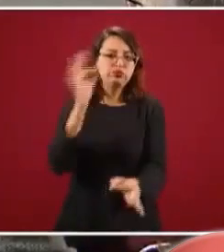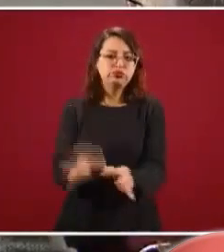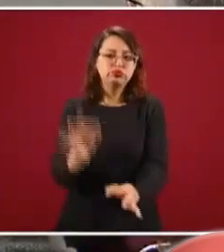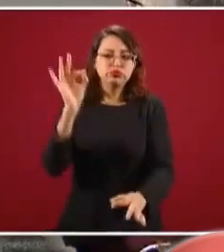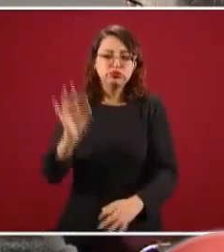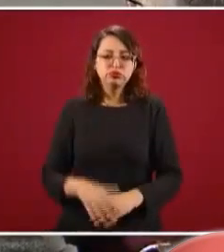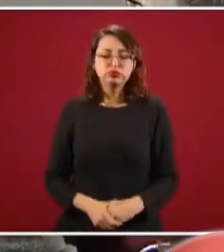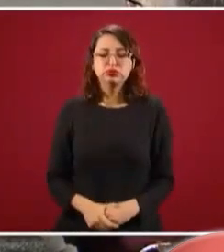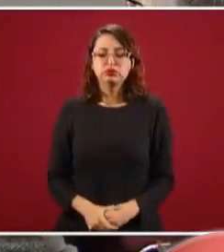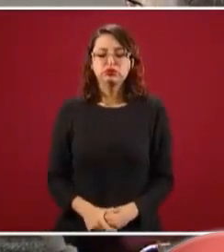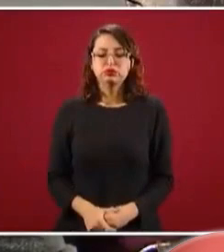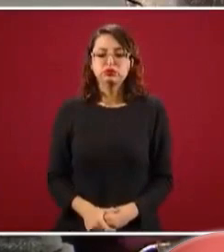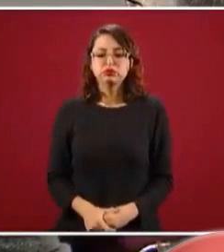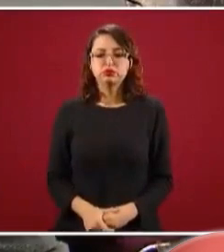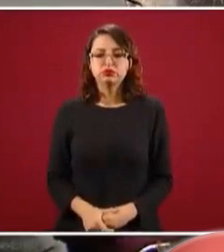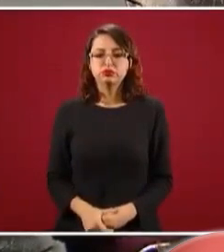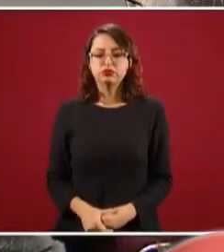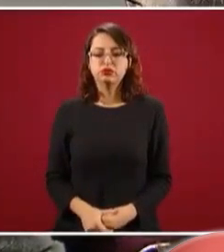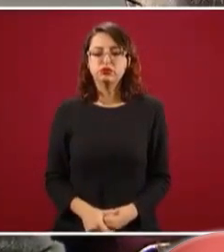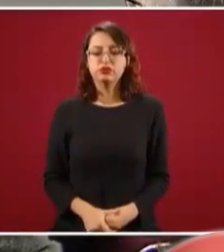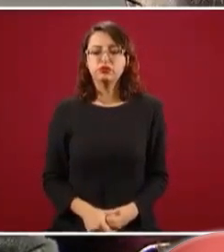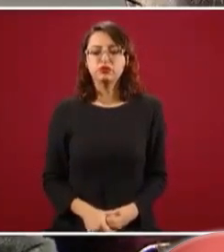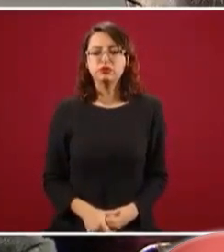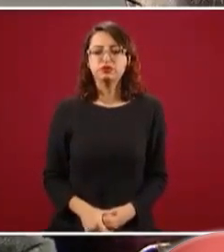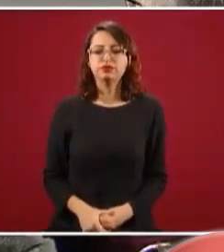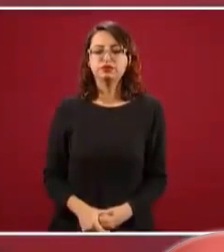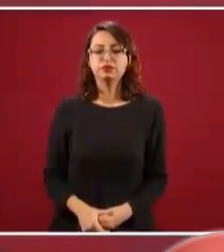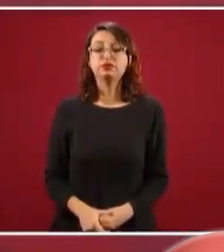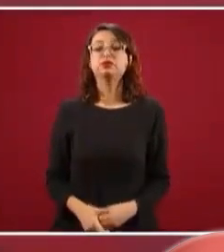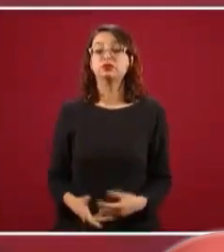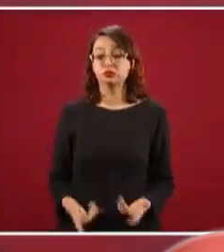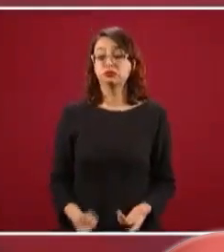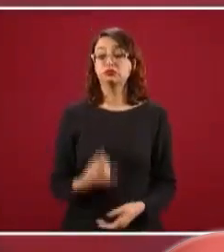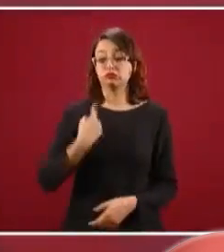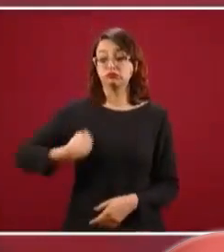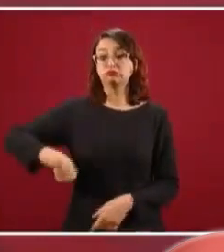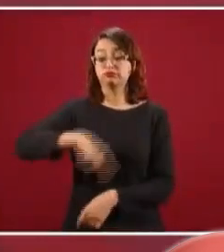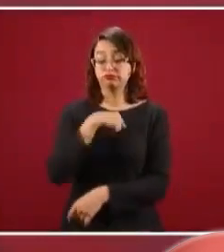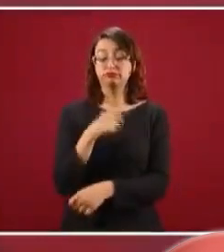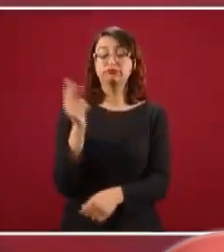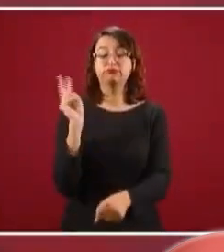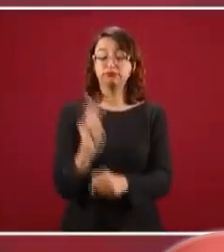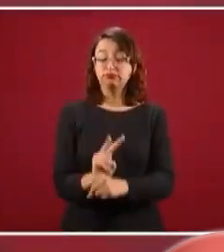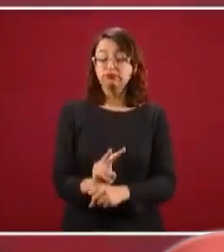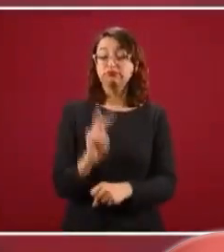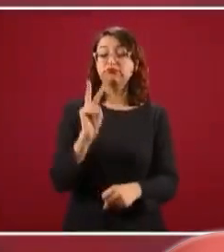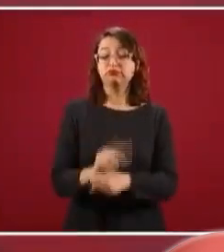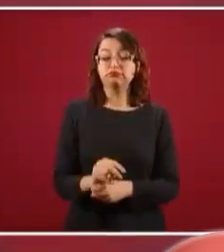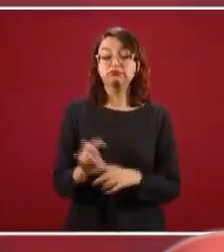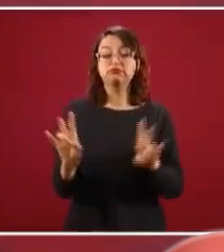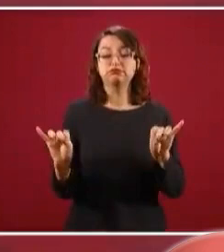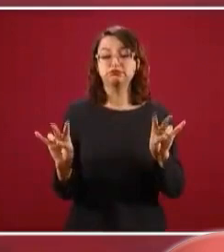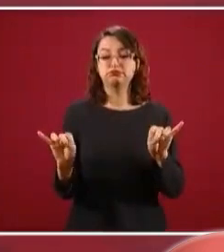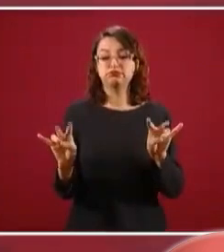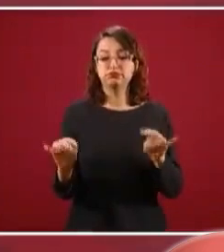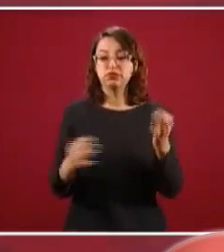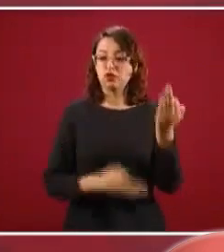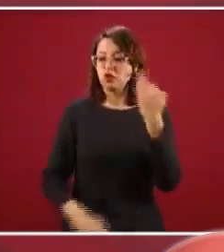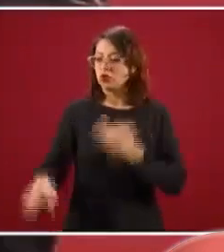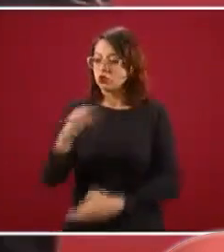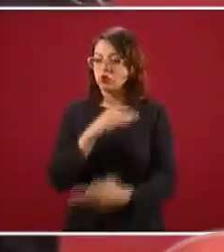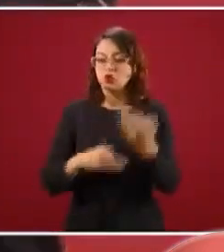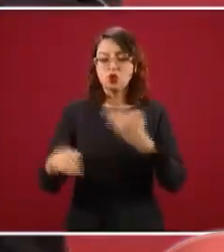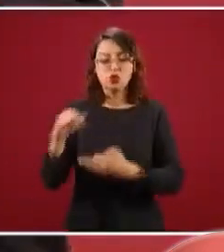Ese es el mejor. Entonces, vamos a estar pendientes y todos tenemos que